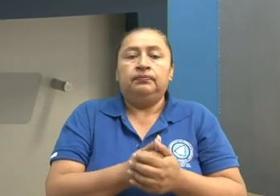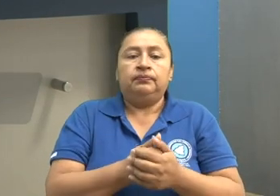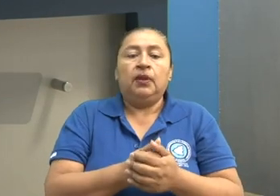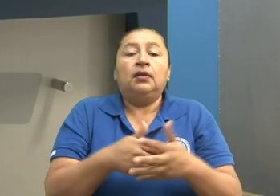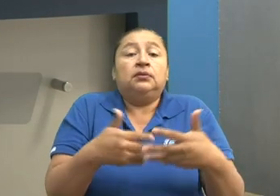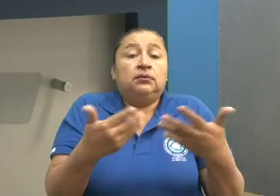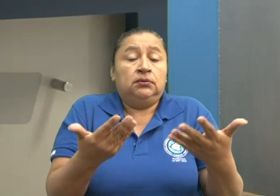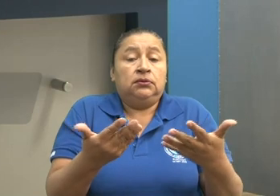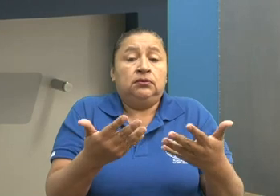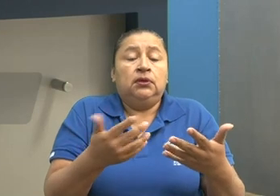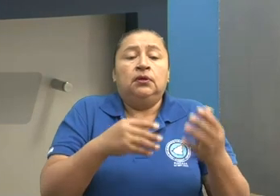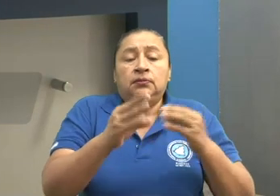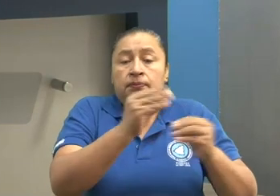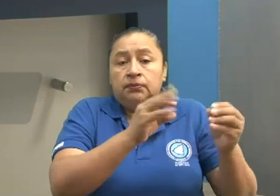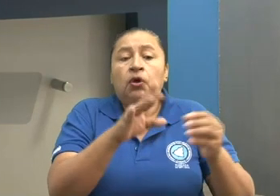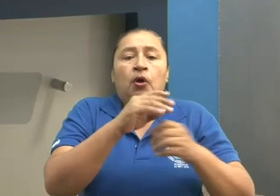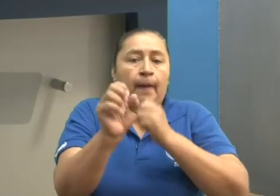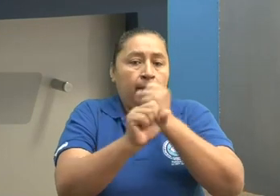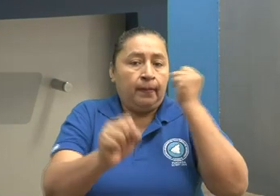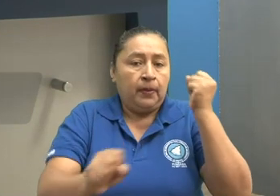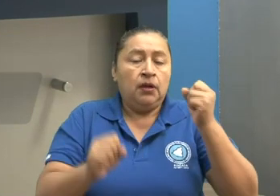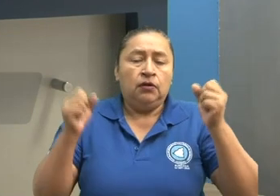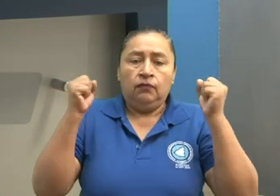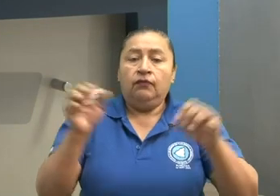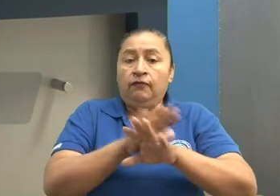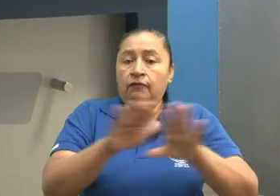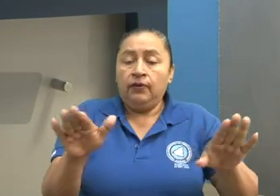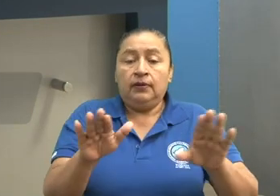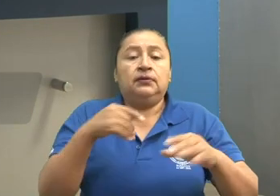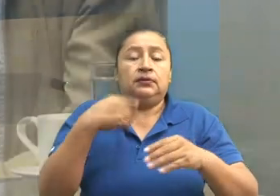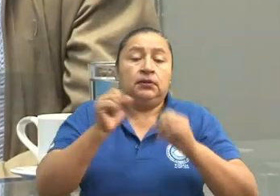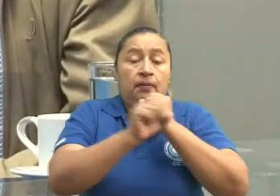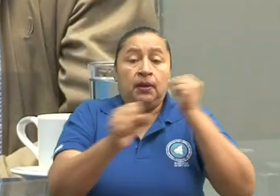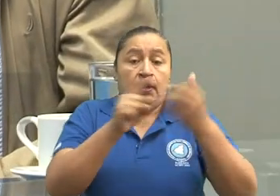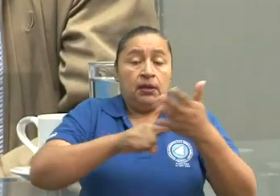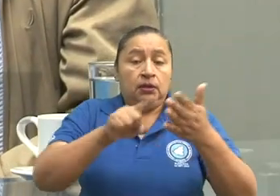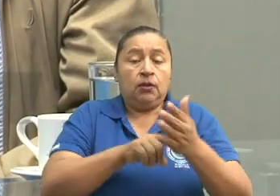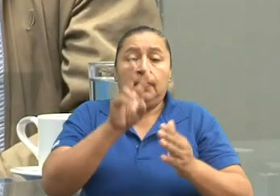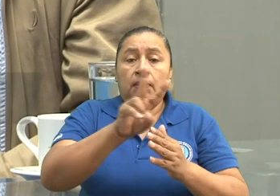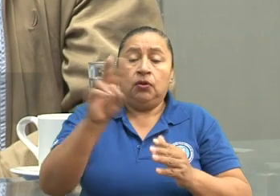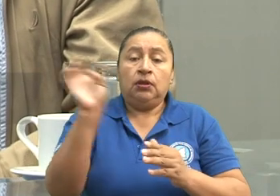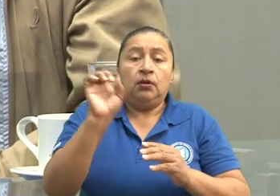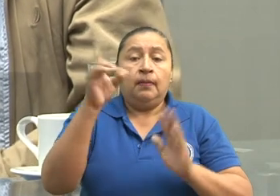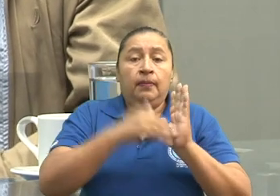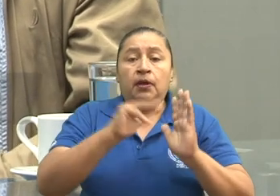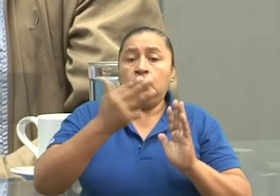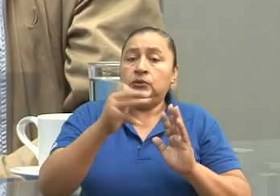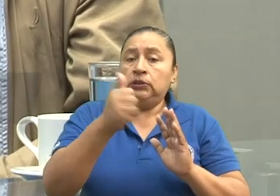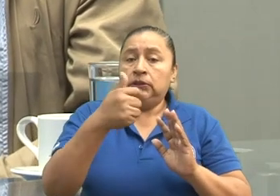1967. Y entonces, en el contexto de la campaña, y para cerrar su campaña electoral, el 22 de enero de 1967, fue un